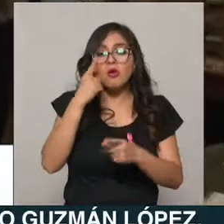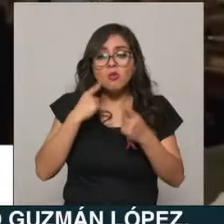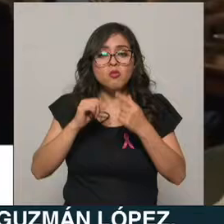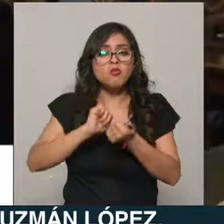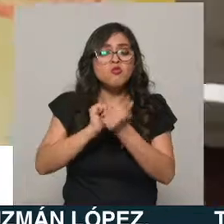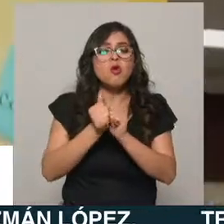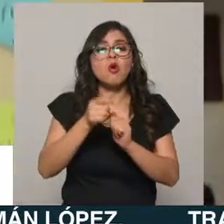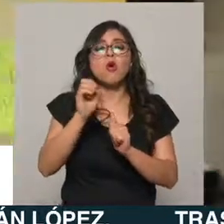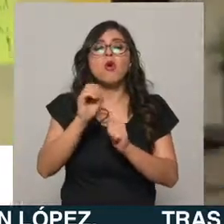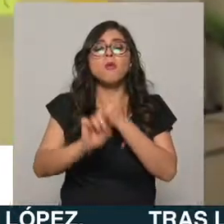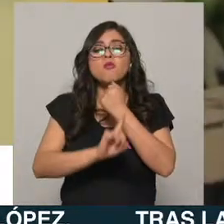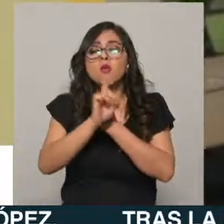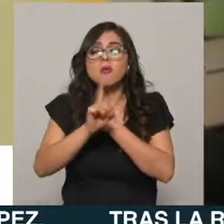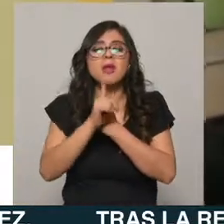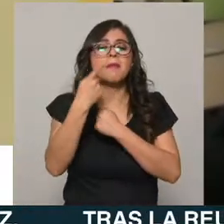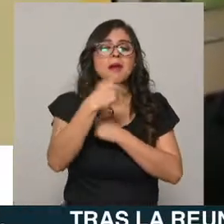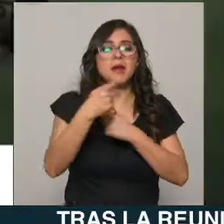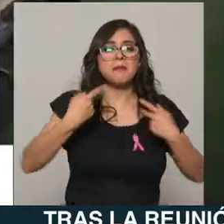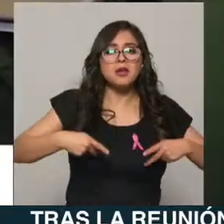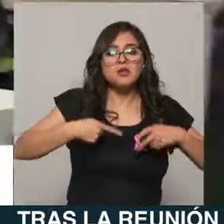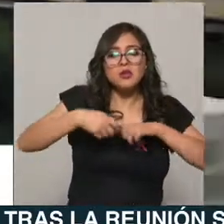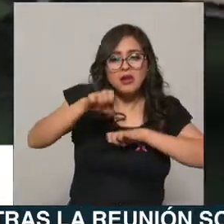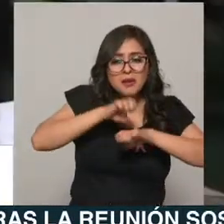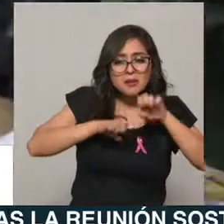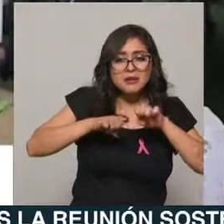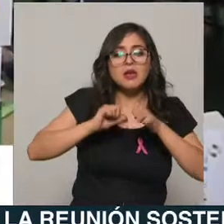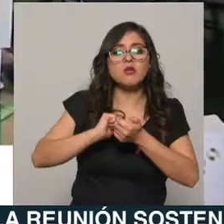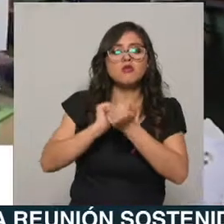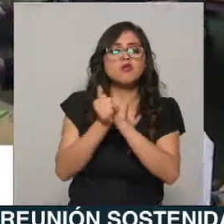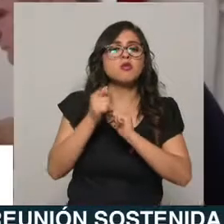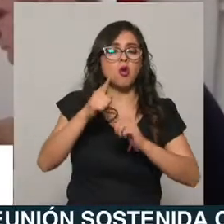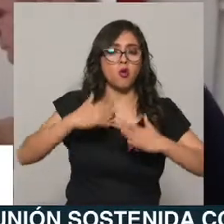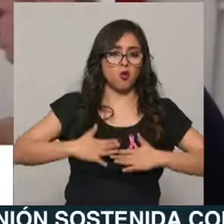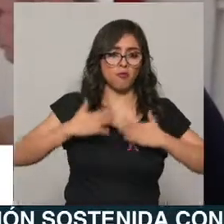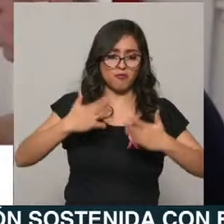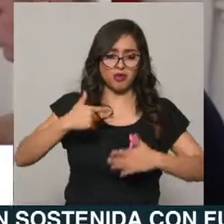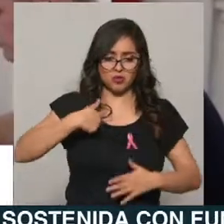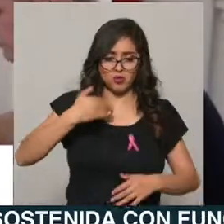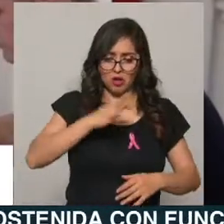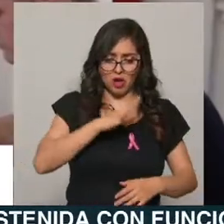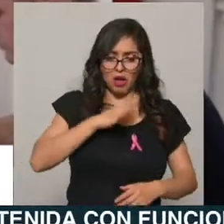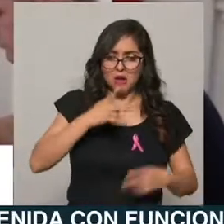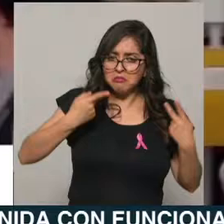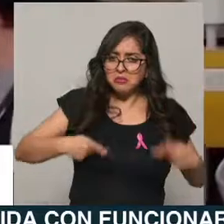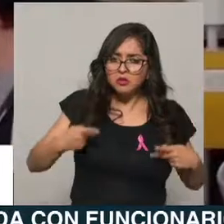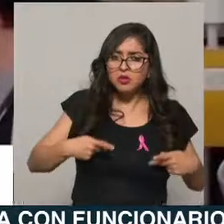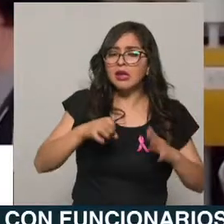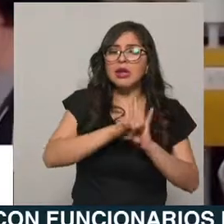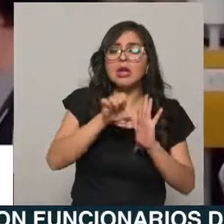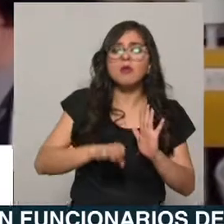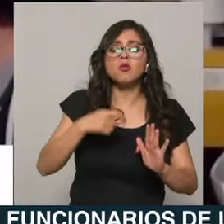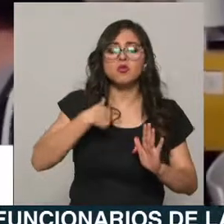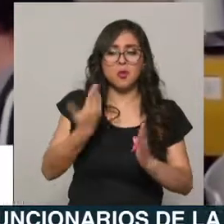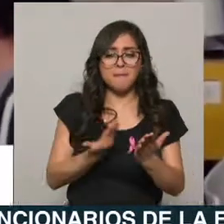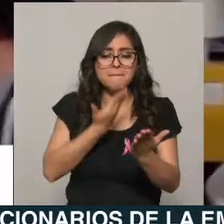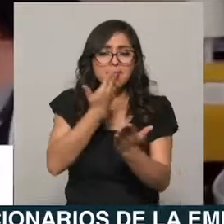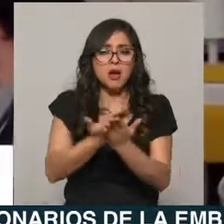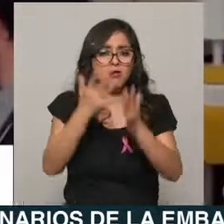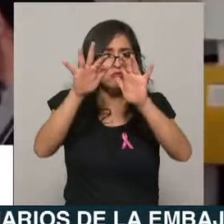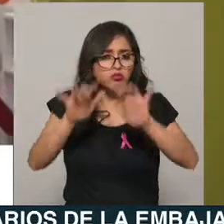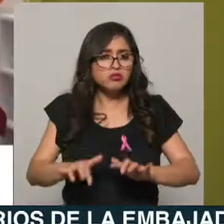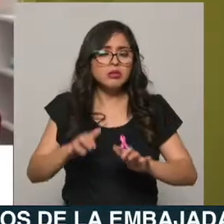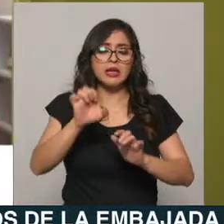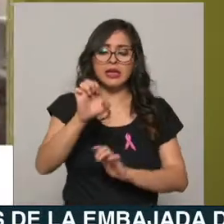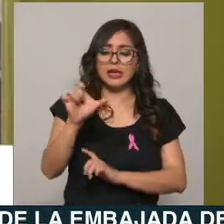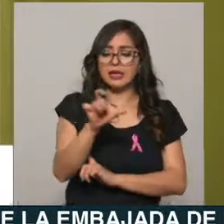un empresario. Y hablamos de esa confianza que le puedo yo tener a mi gente. Generalmente pensamos que si yo le pido un reporte, vamos a pensar en un